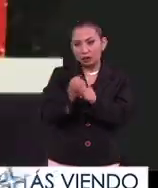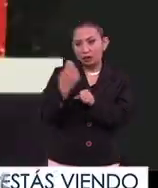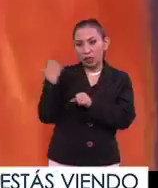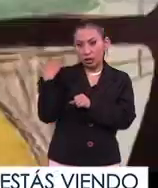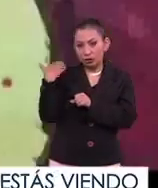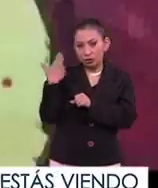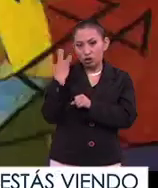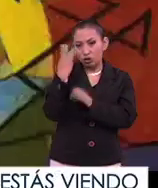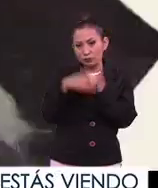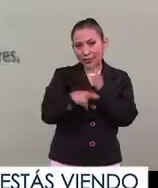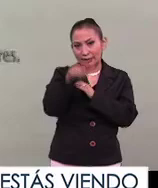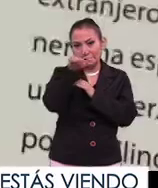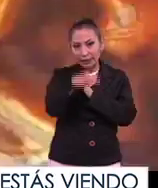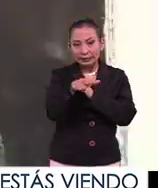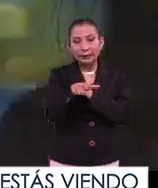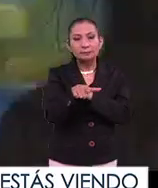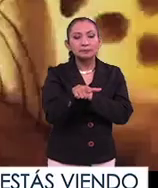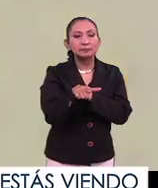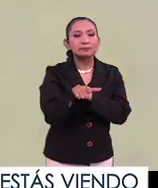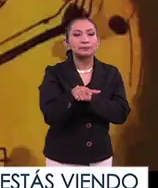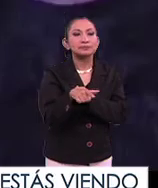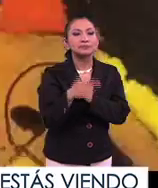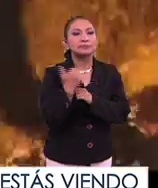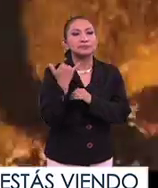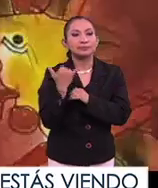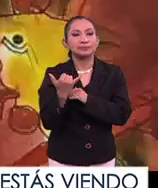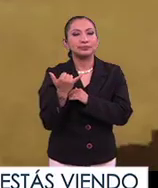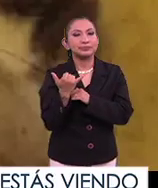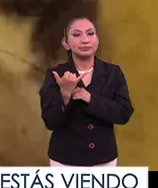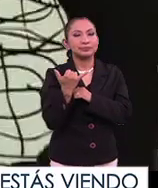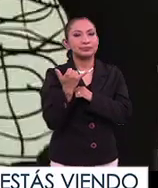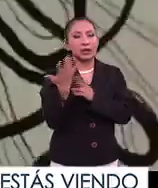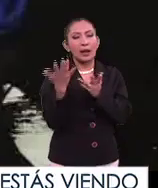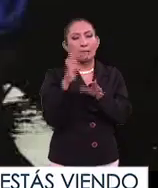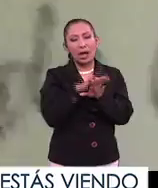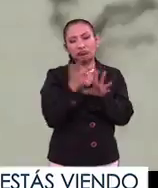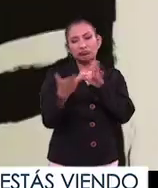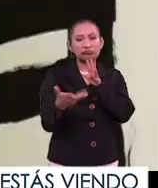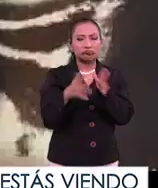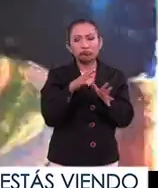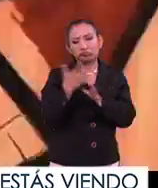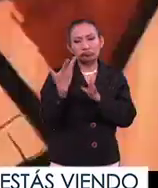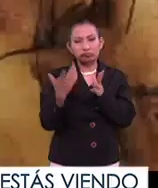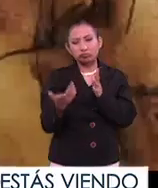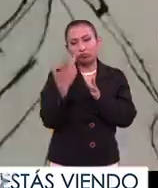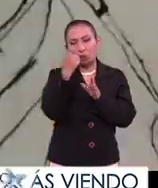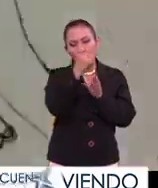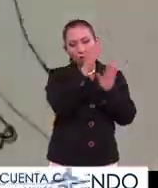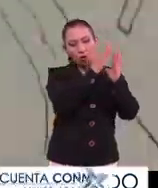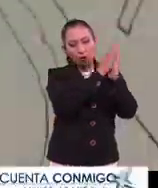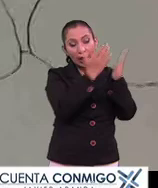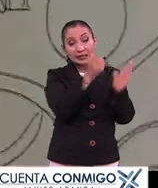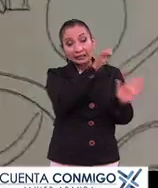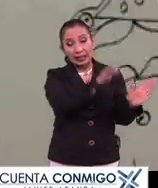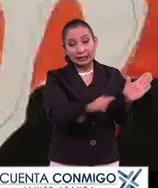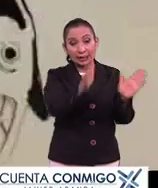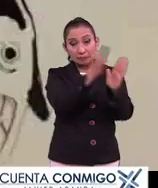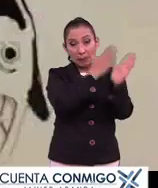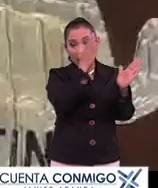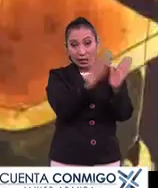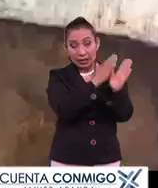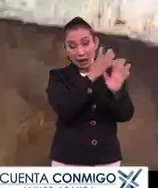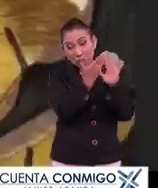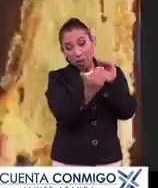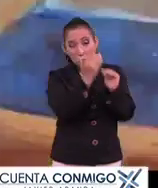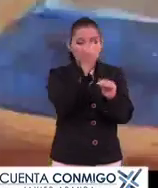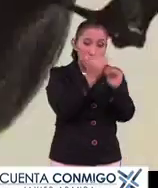año pasado, en 2017. Y son más o menos, cada uno de los tomos tiene 600 páginas,